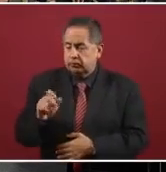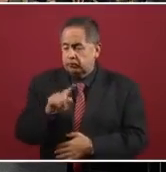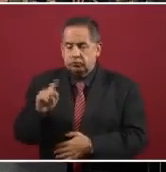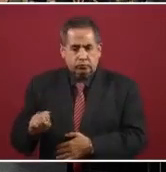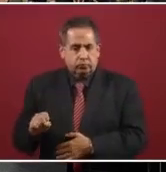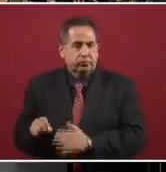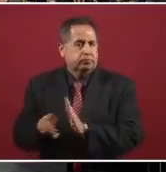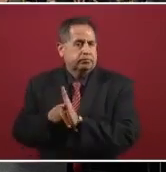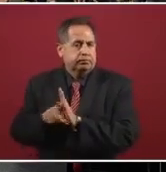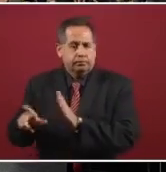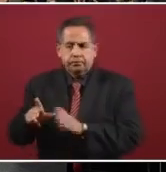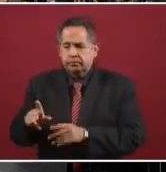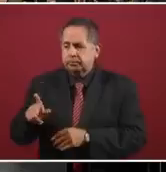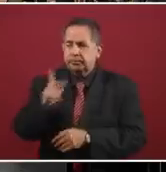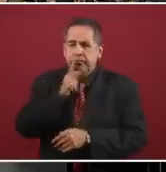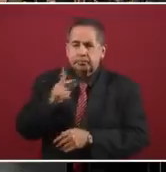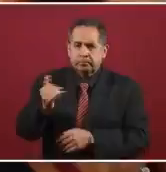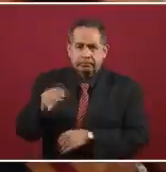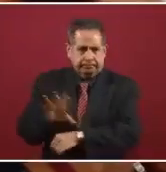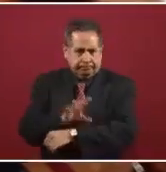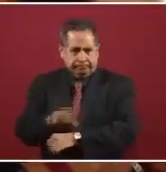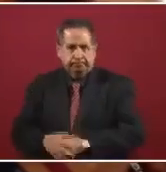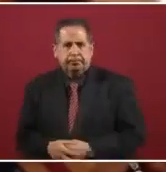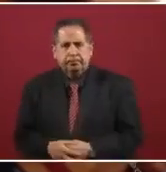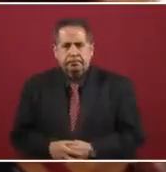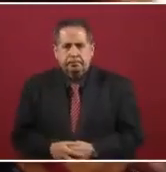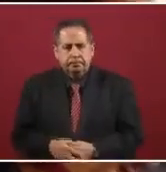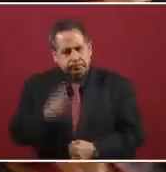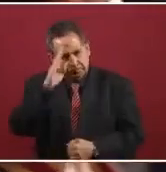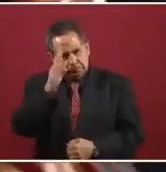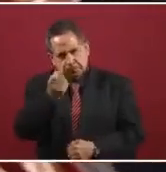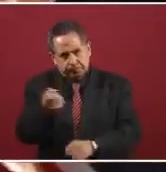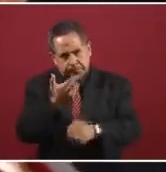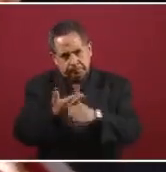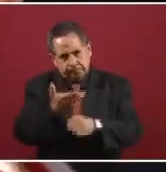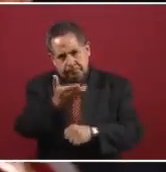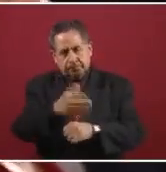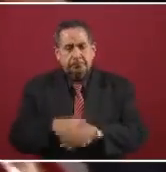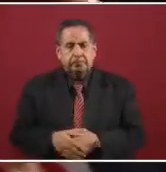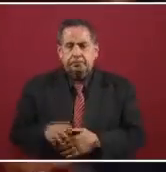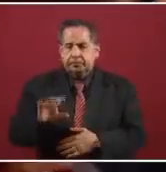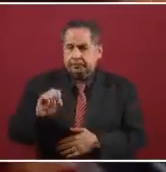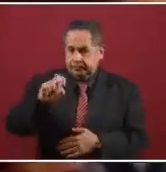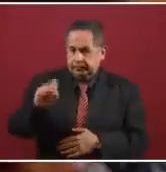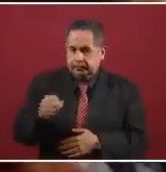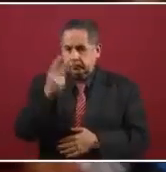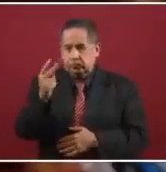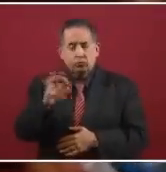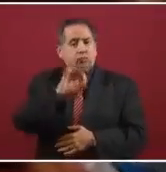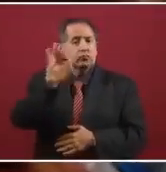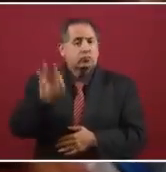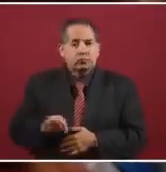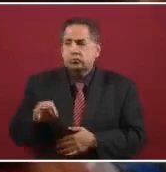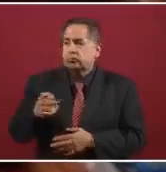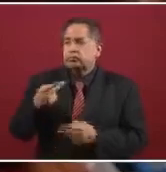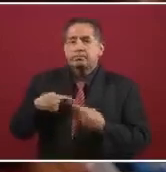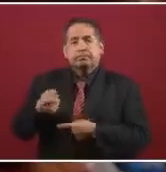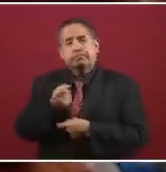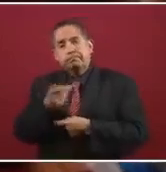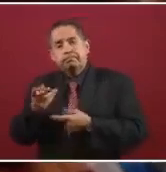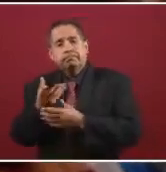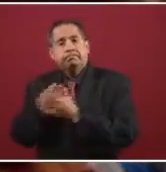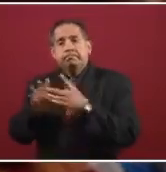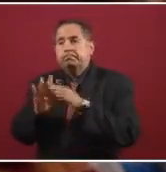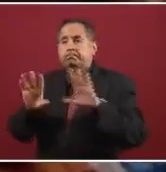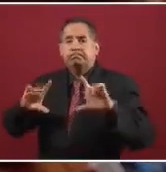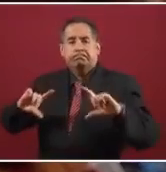Energía. Señor secretario, el 62% de reducción de migrantes, desde